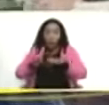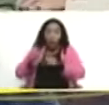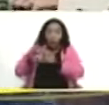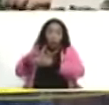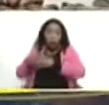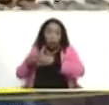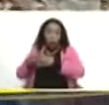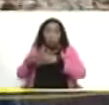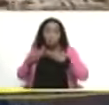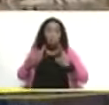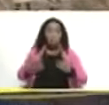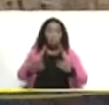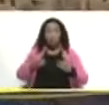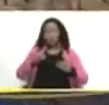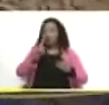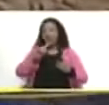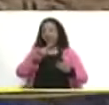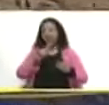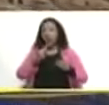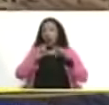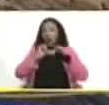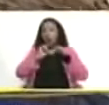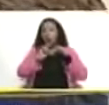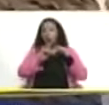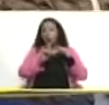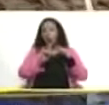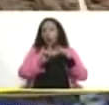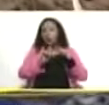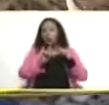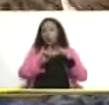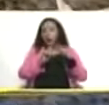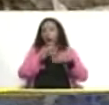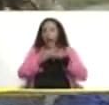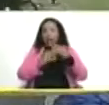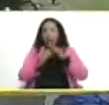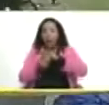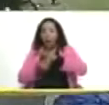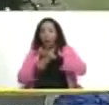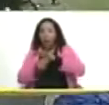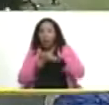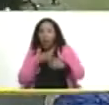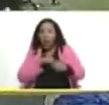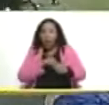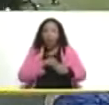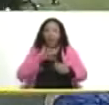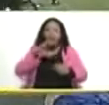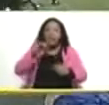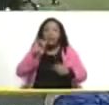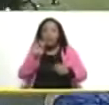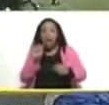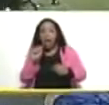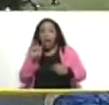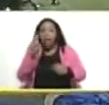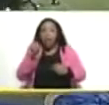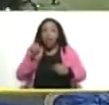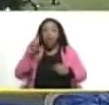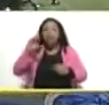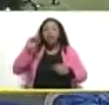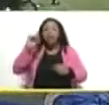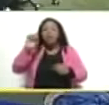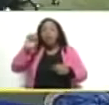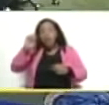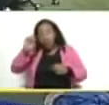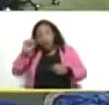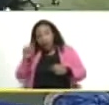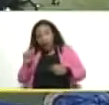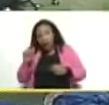no descansa y sigue manteniendo sus bases de la CIA, de la DEA, con el narcotráfico y